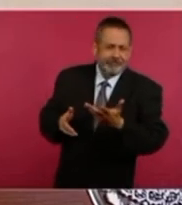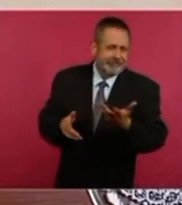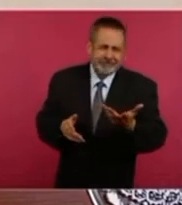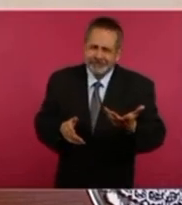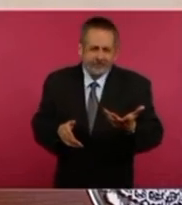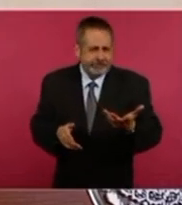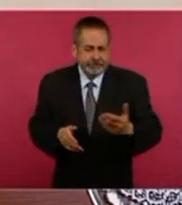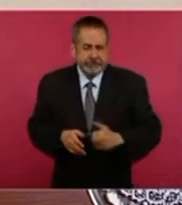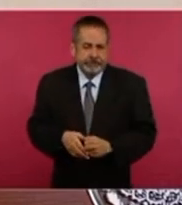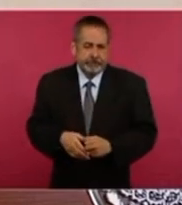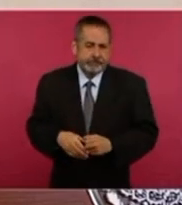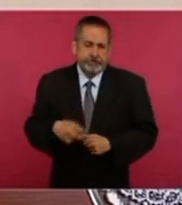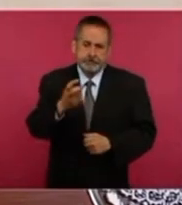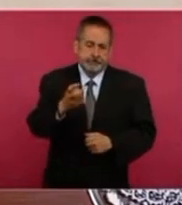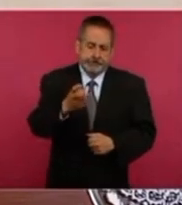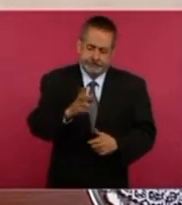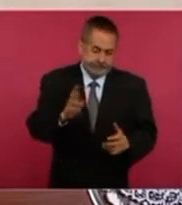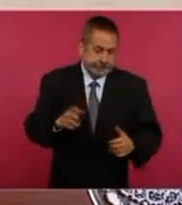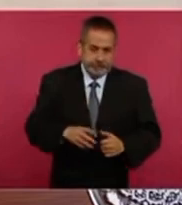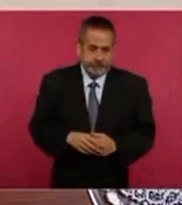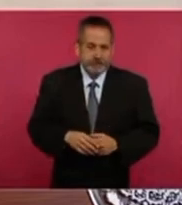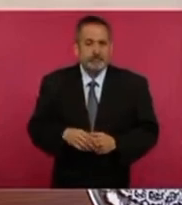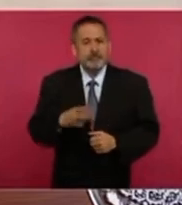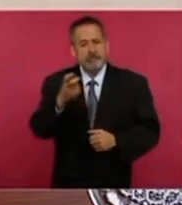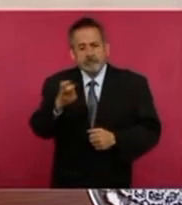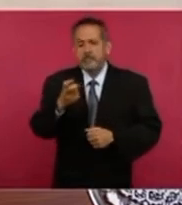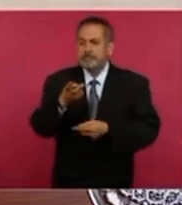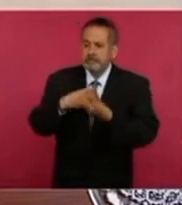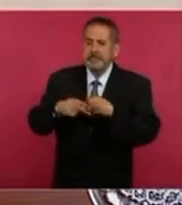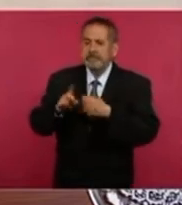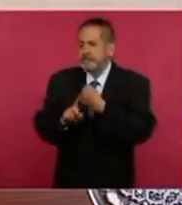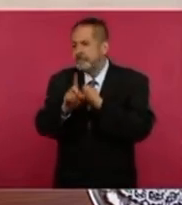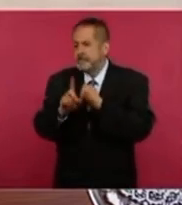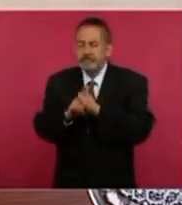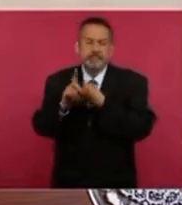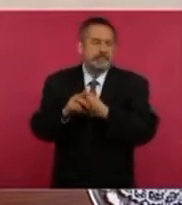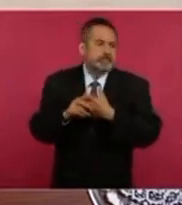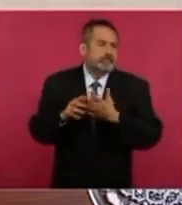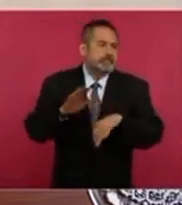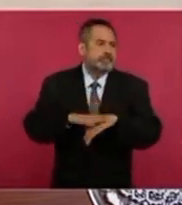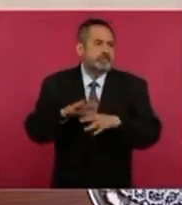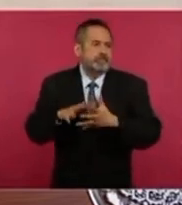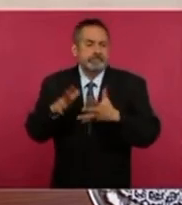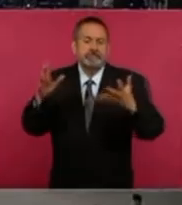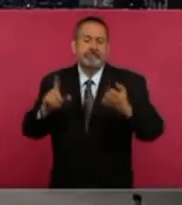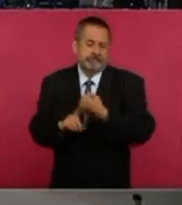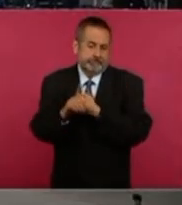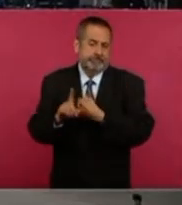Entonces, pues esto está generando pues un problema,